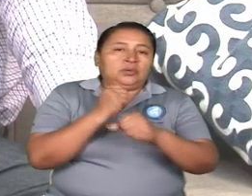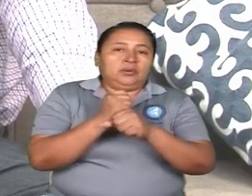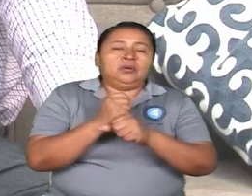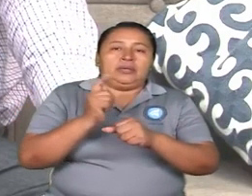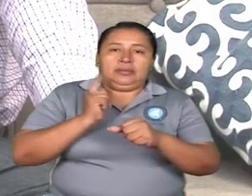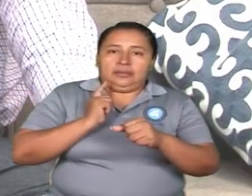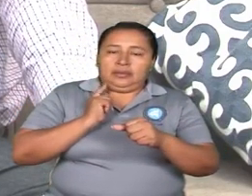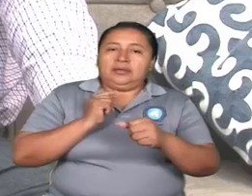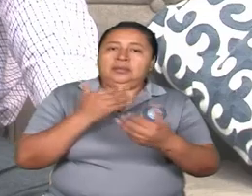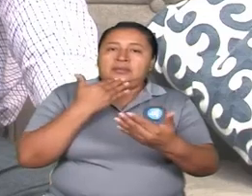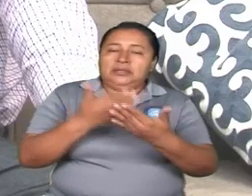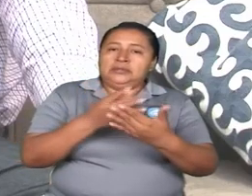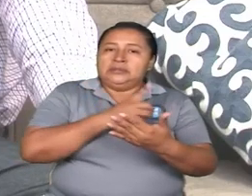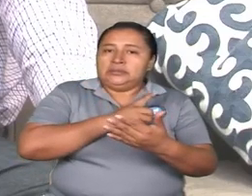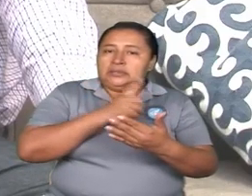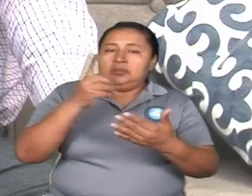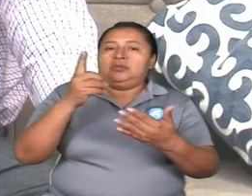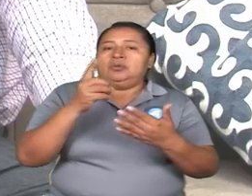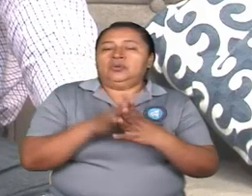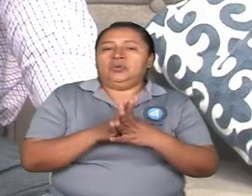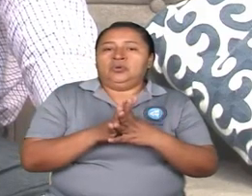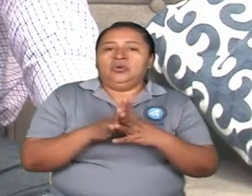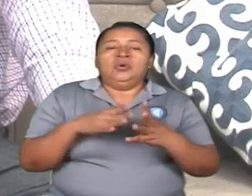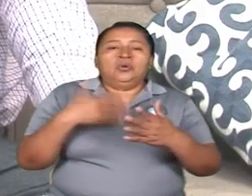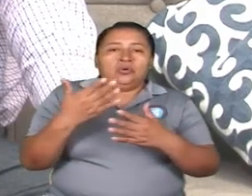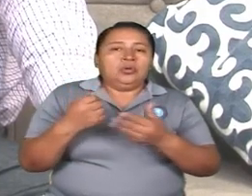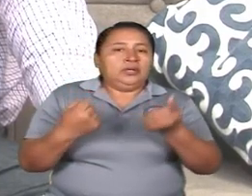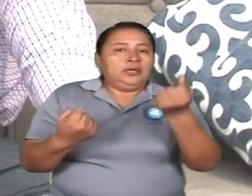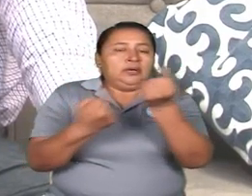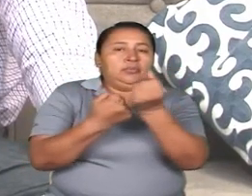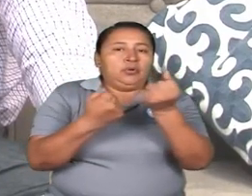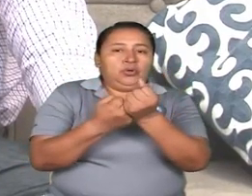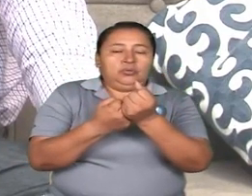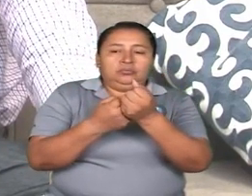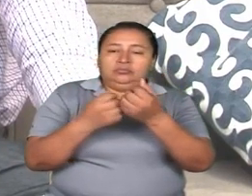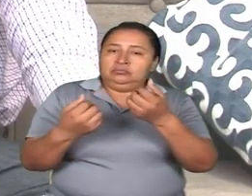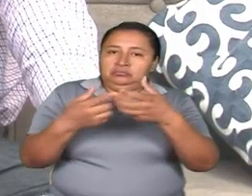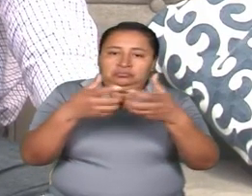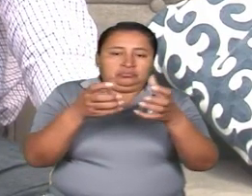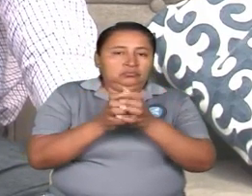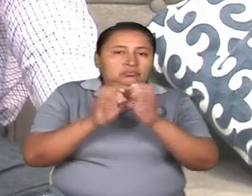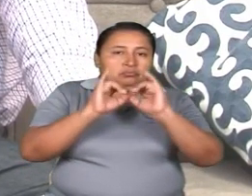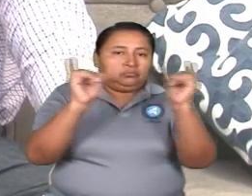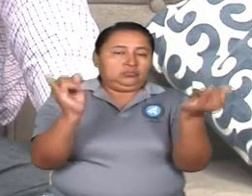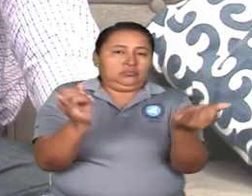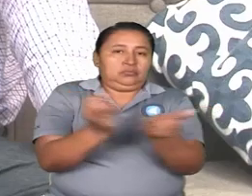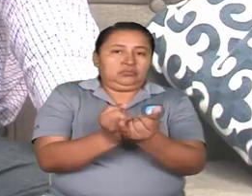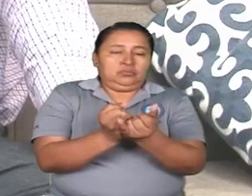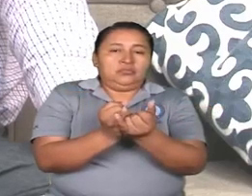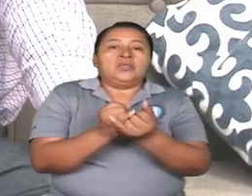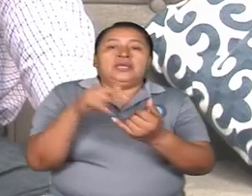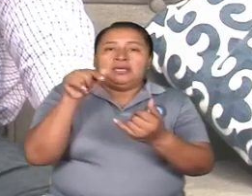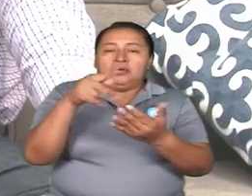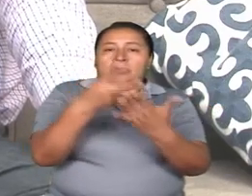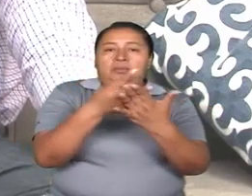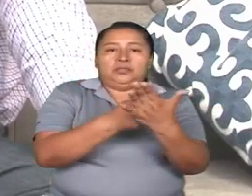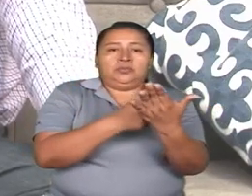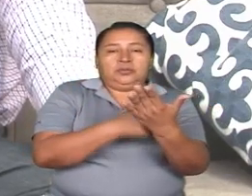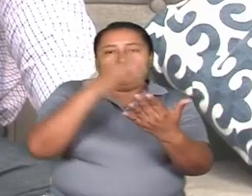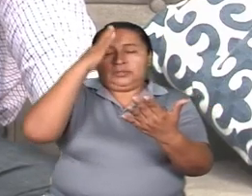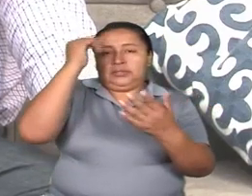contado, gracias a Dios, con el respaldo de la comunidad internacional y con el presupuesto general